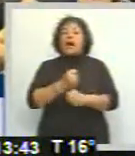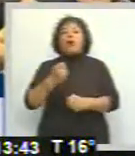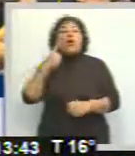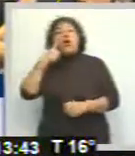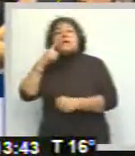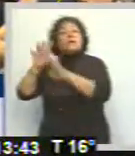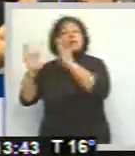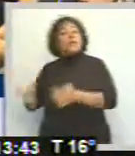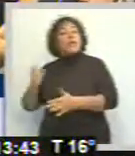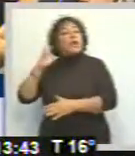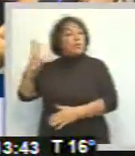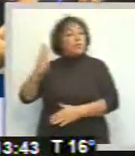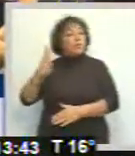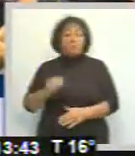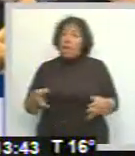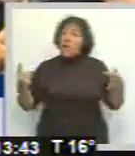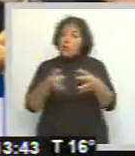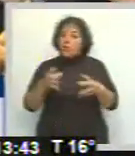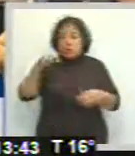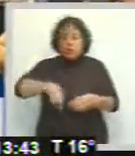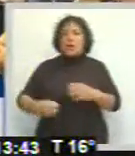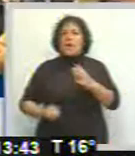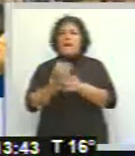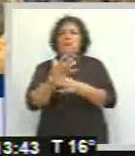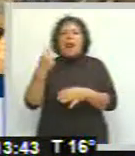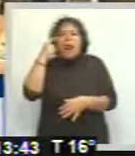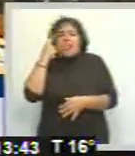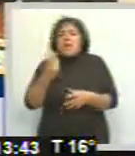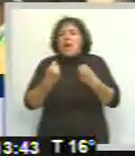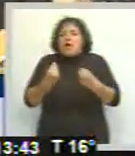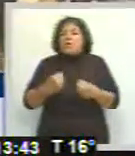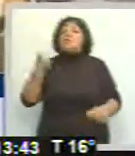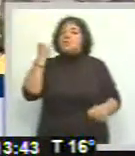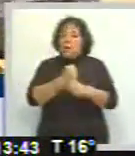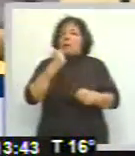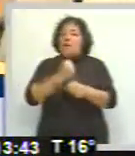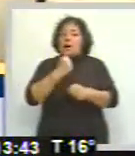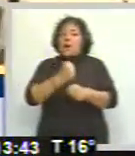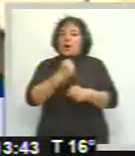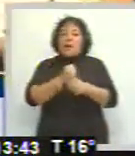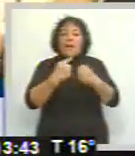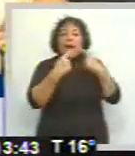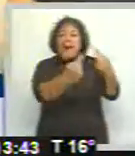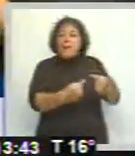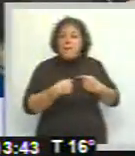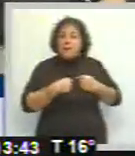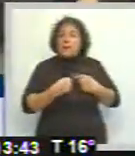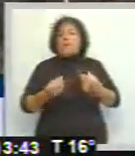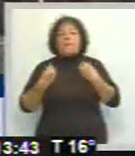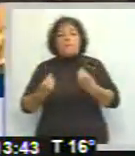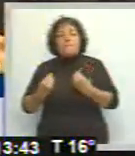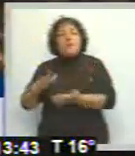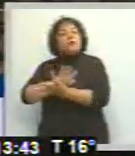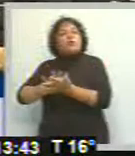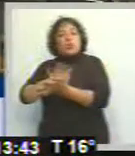institucional. Reunión entonces esta mañana y la idea es trabajar para dar respuestas, para dar soluciones y